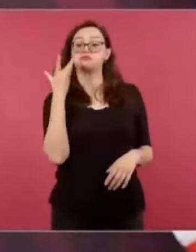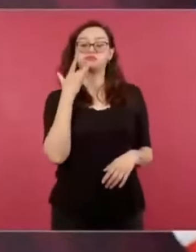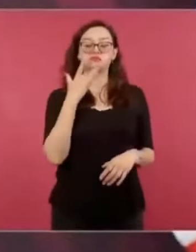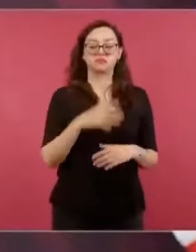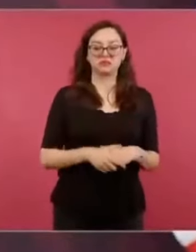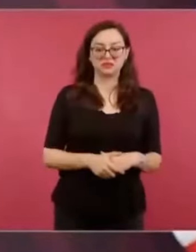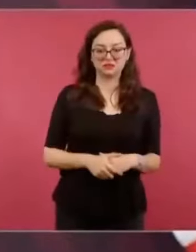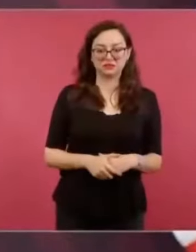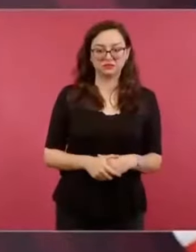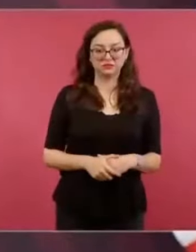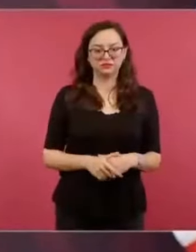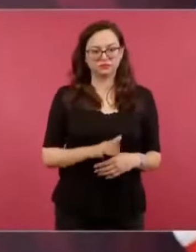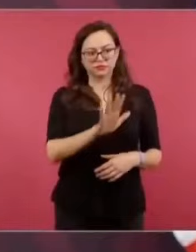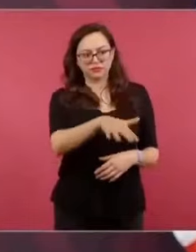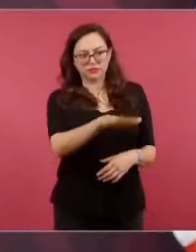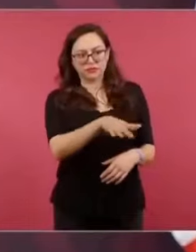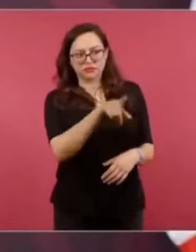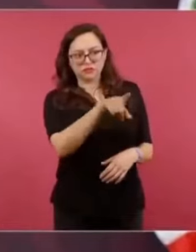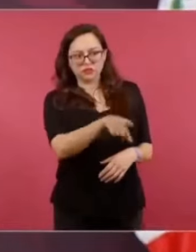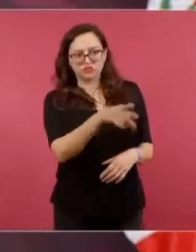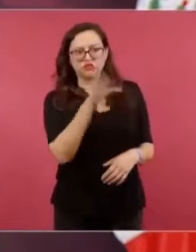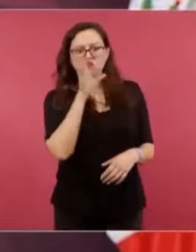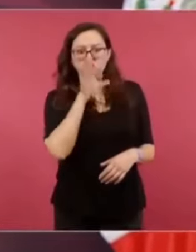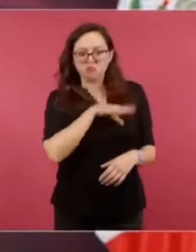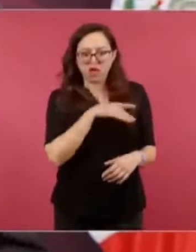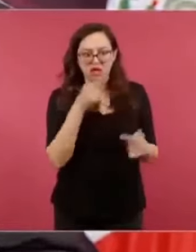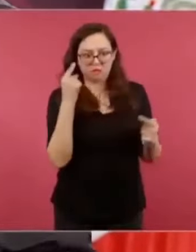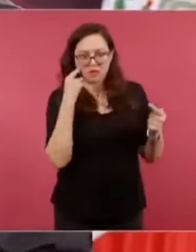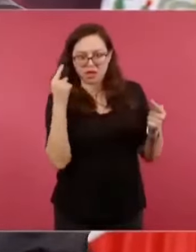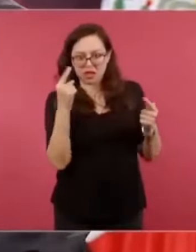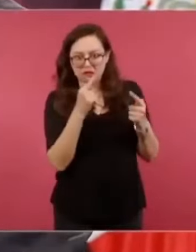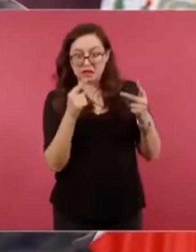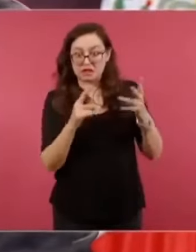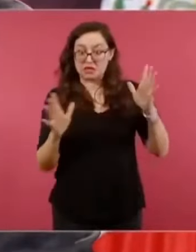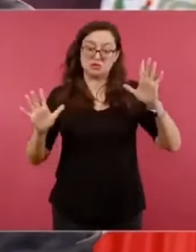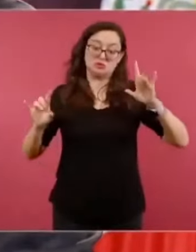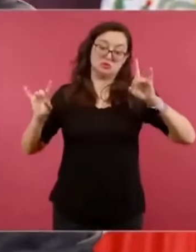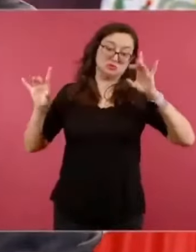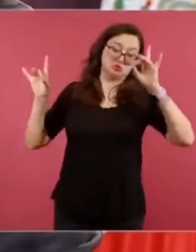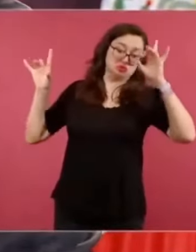se ofenden cuando les dice uno